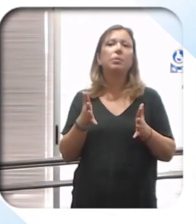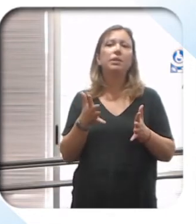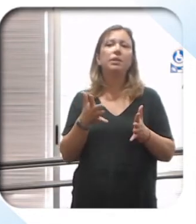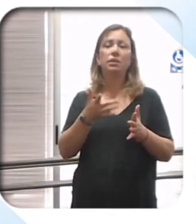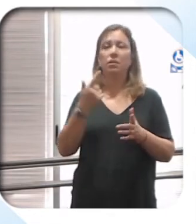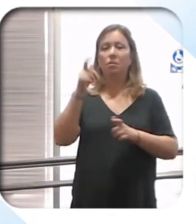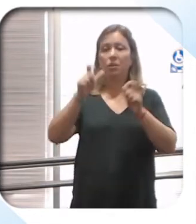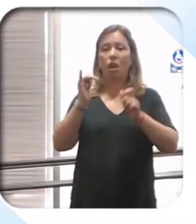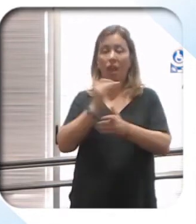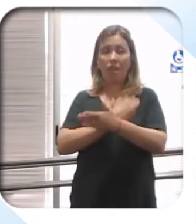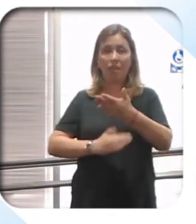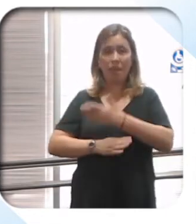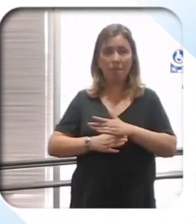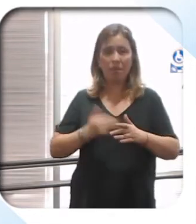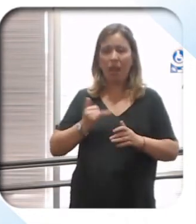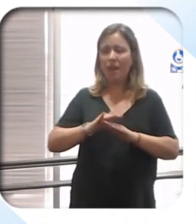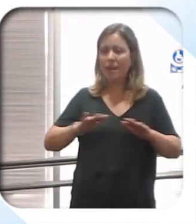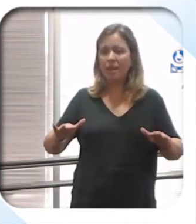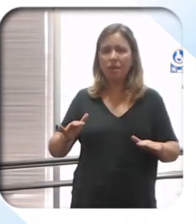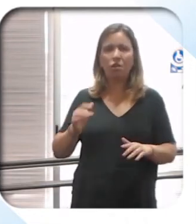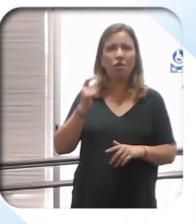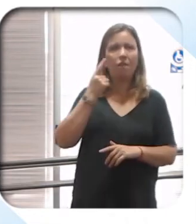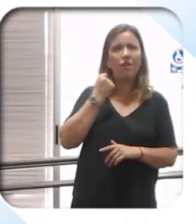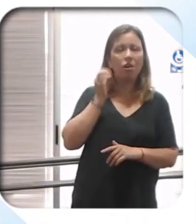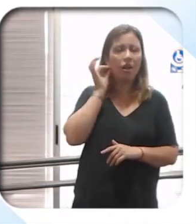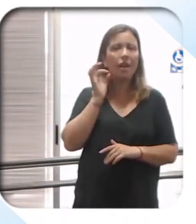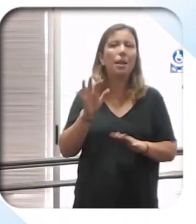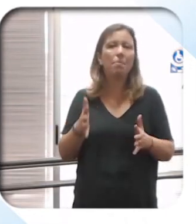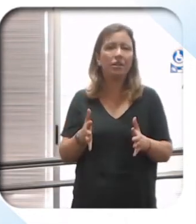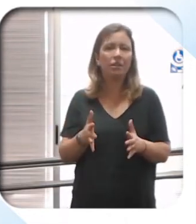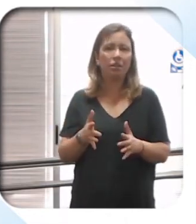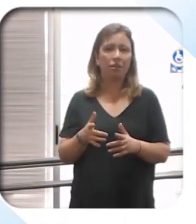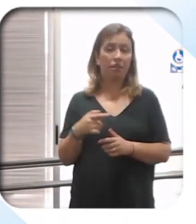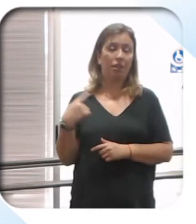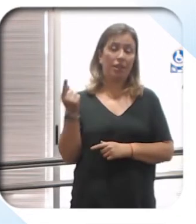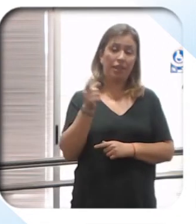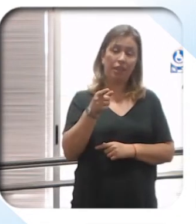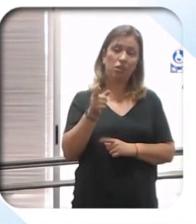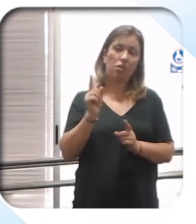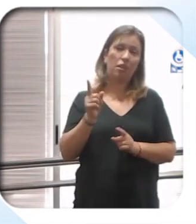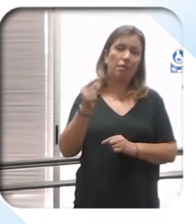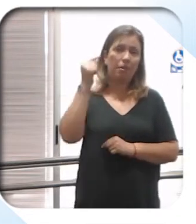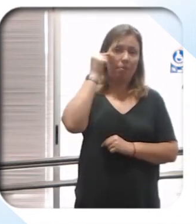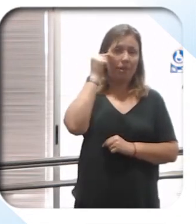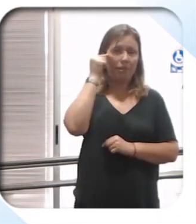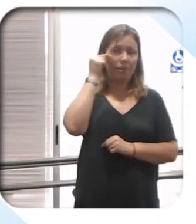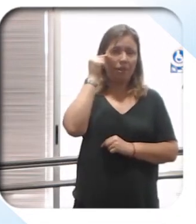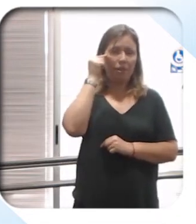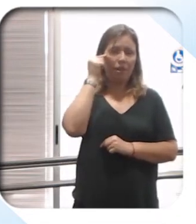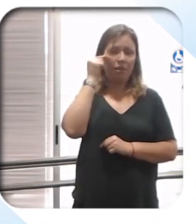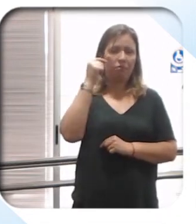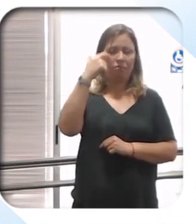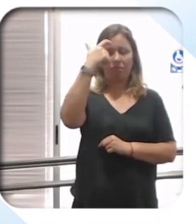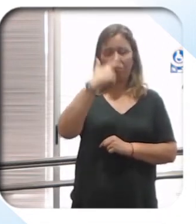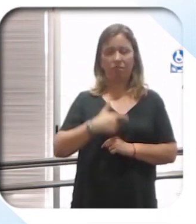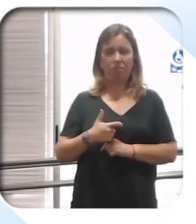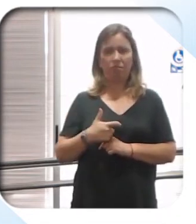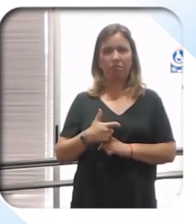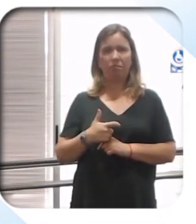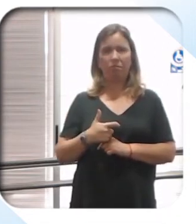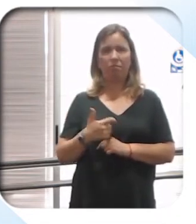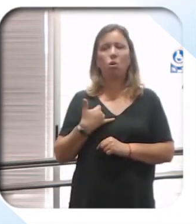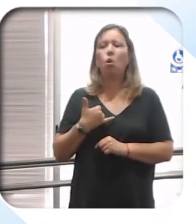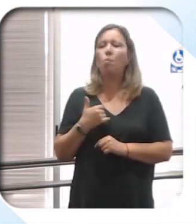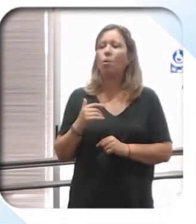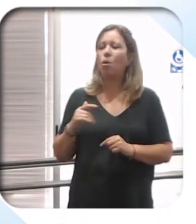con las personas con discapacidad, con los niños y las niñas? Y ese es nuestro pensar, donde tiene que estar nuestro foco. ¿Cómo se da